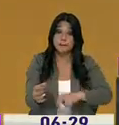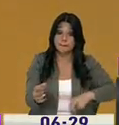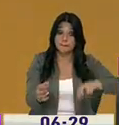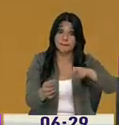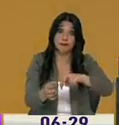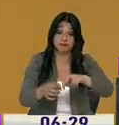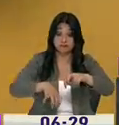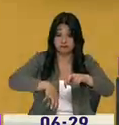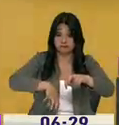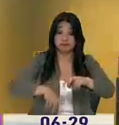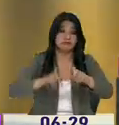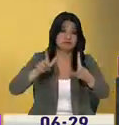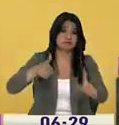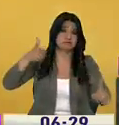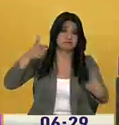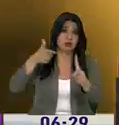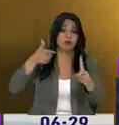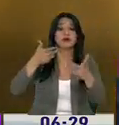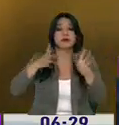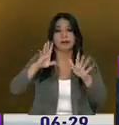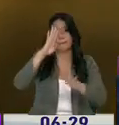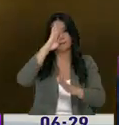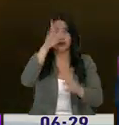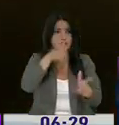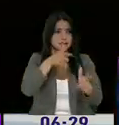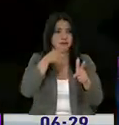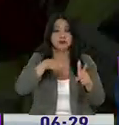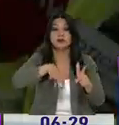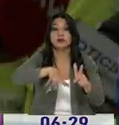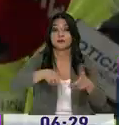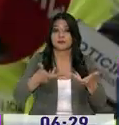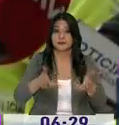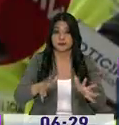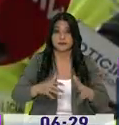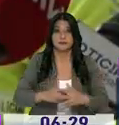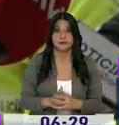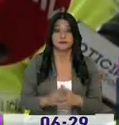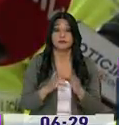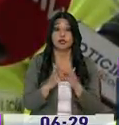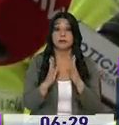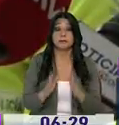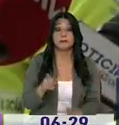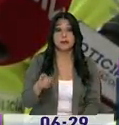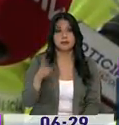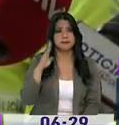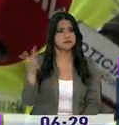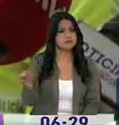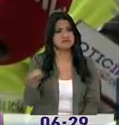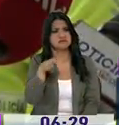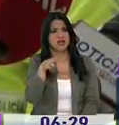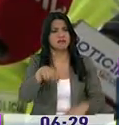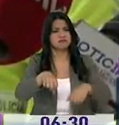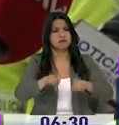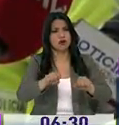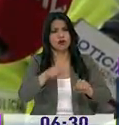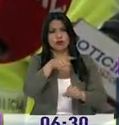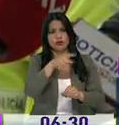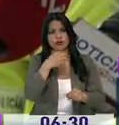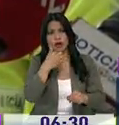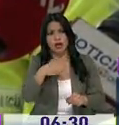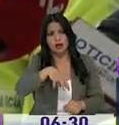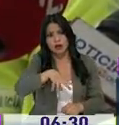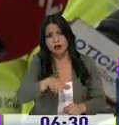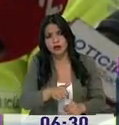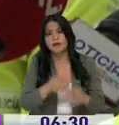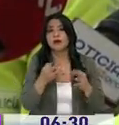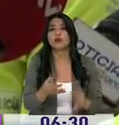desvalijaban, aparecieron los agentes y evitaron el asalto. Y los compañeros, al ver una agresión letal,